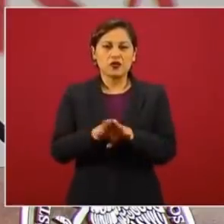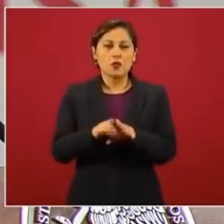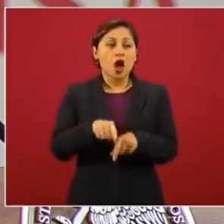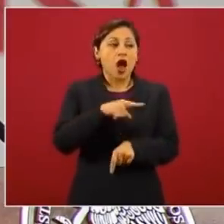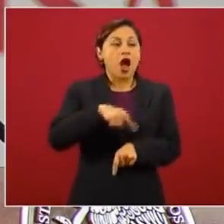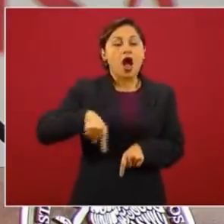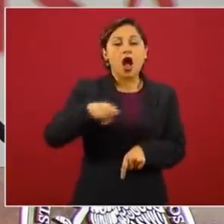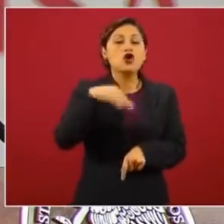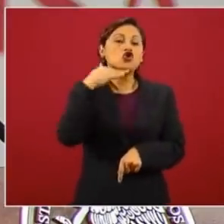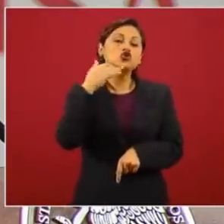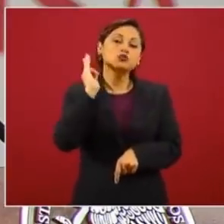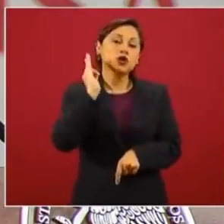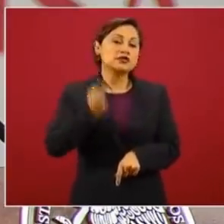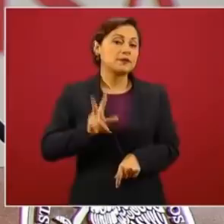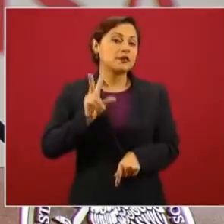El colmo